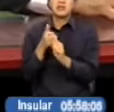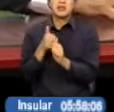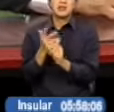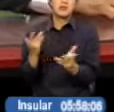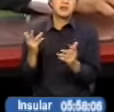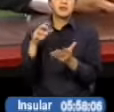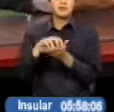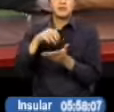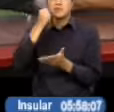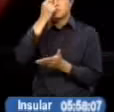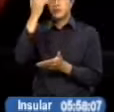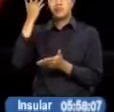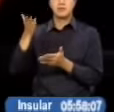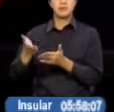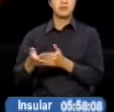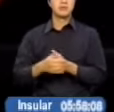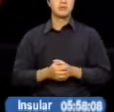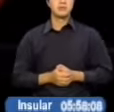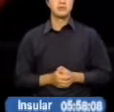altura